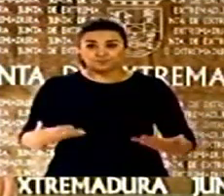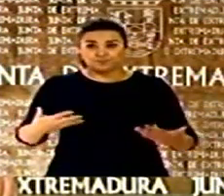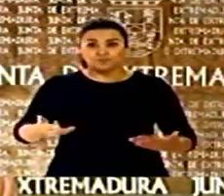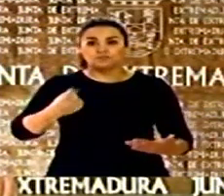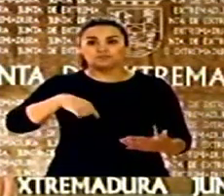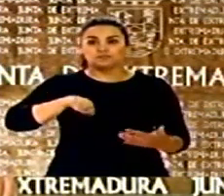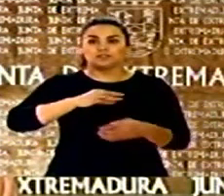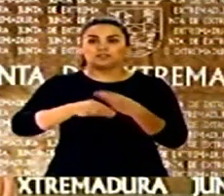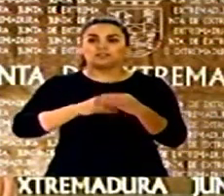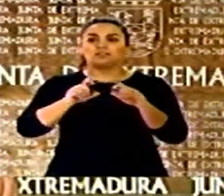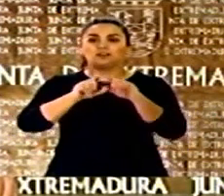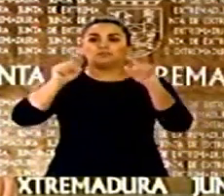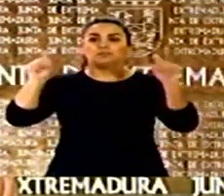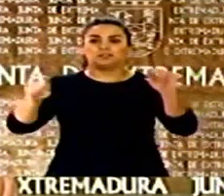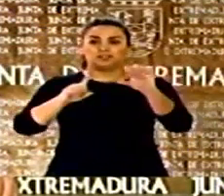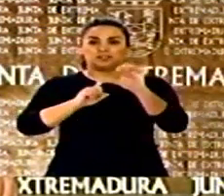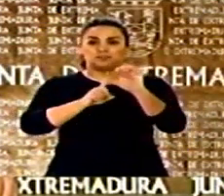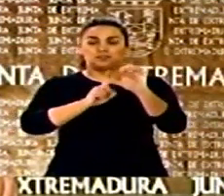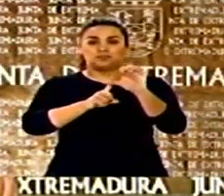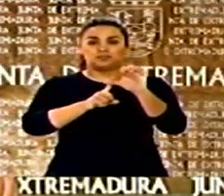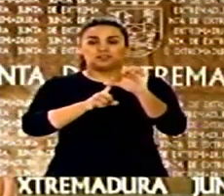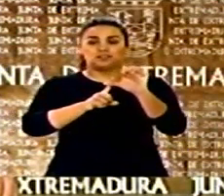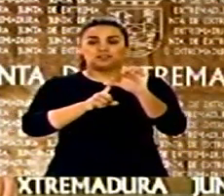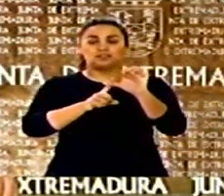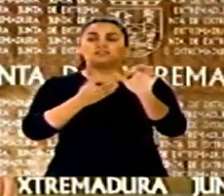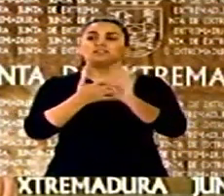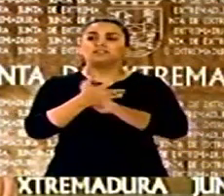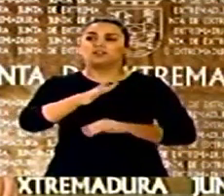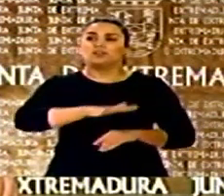que decir y cosas que aportar. Y en esa